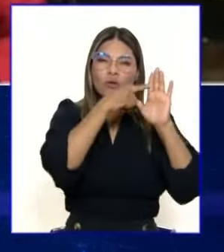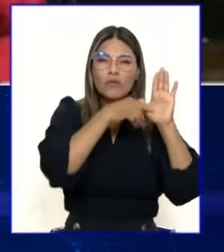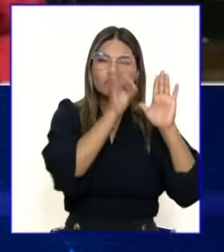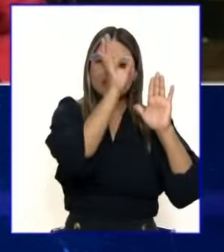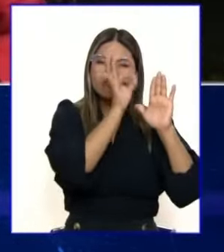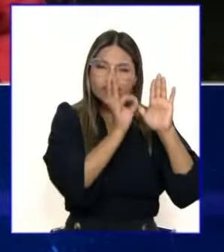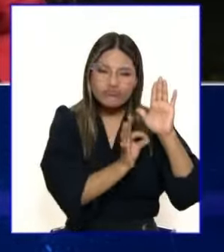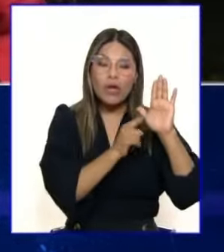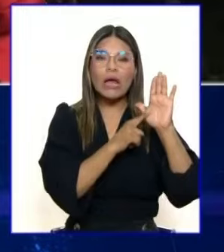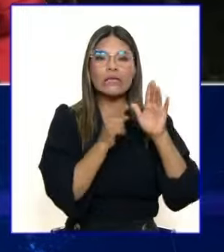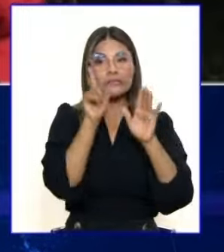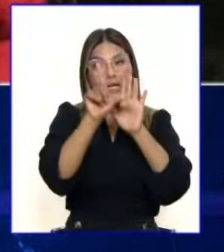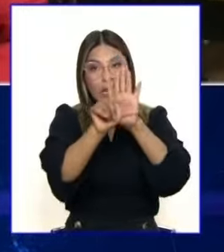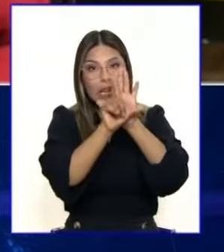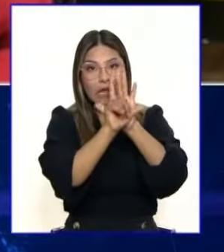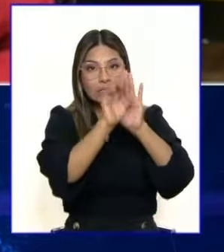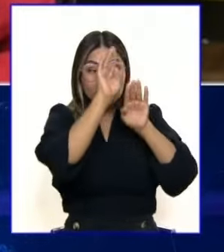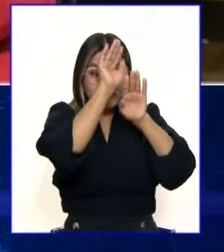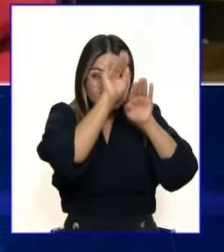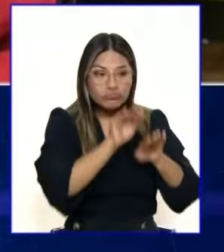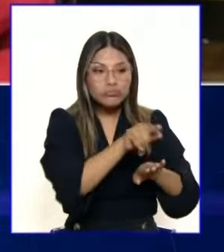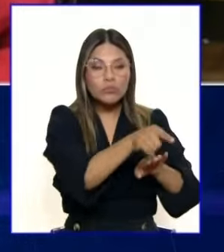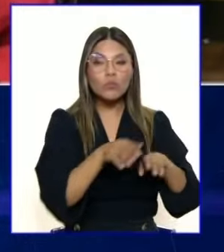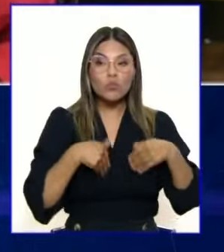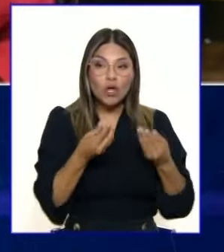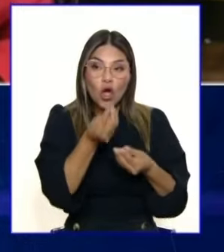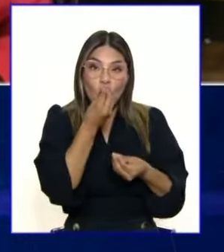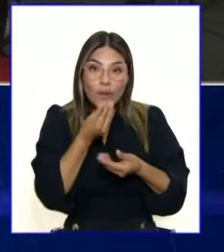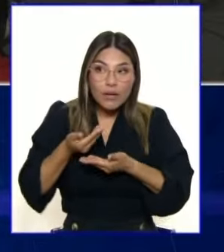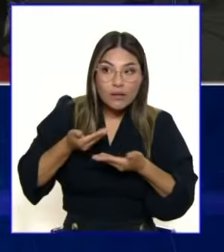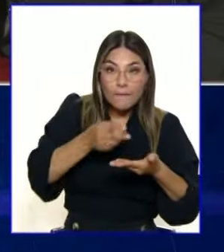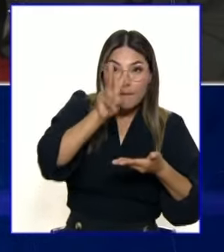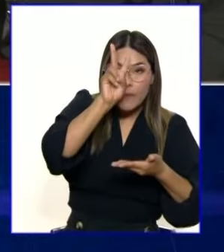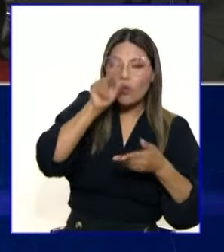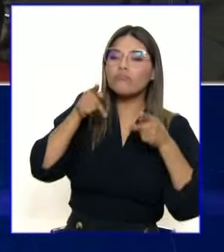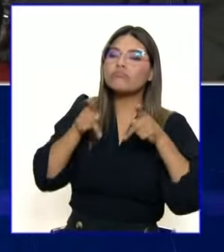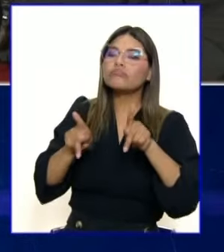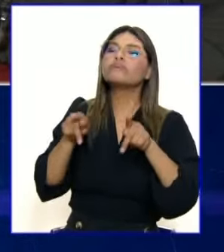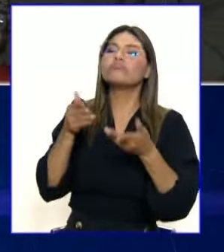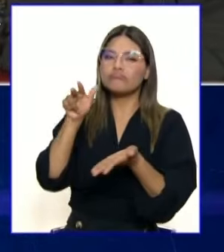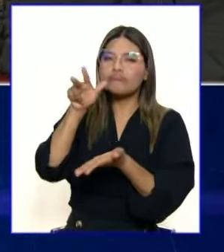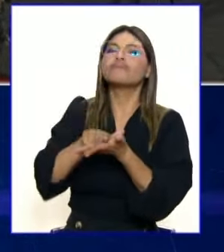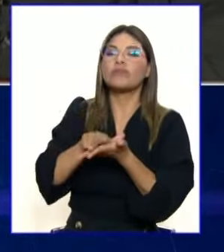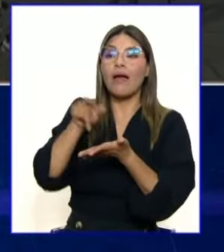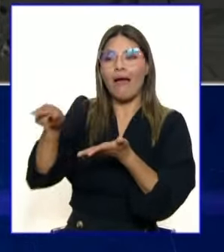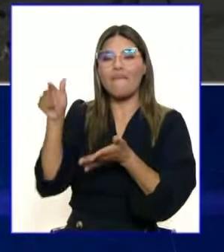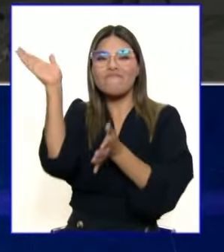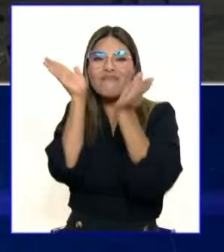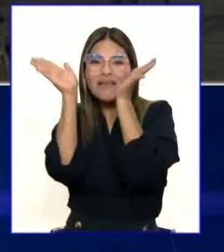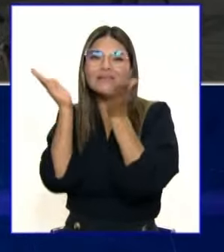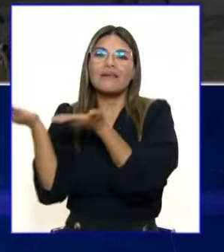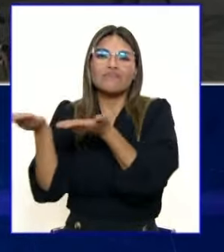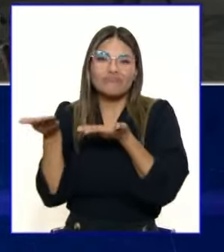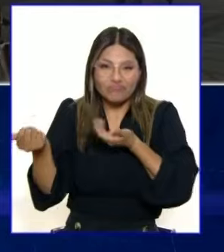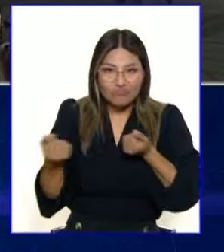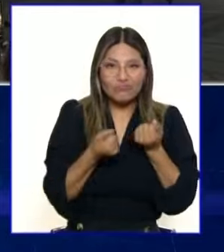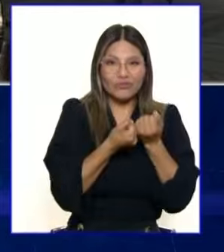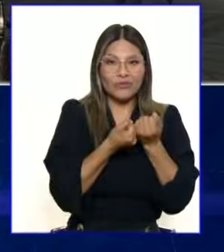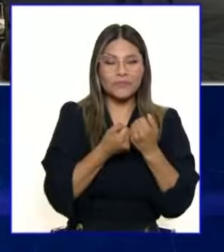a la ley islámica y que permiten que los musulmanes puedan consumir estos productos. Así que en el campo de la ciencia y la tecnología